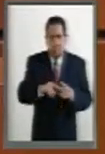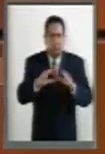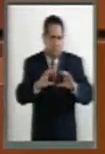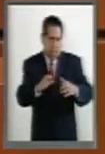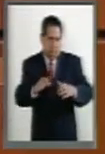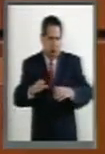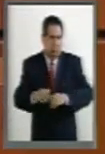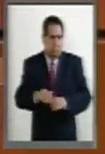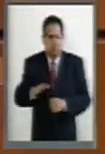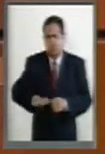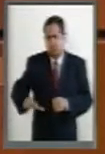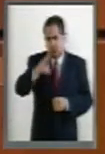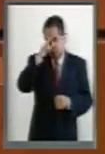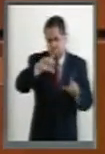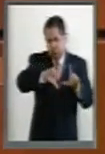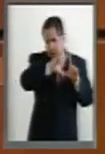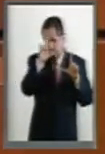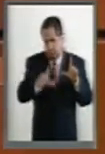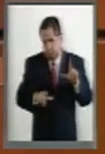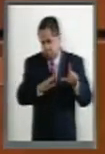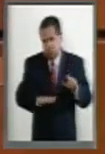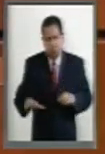todo el territorio nacional.